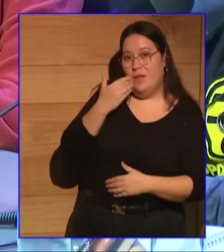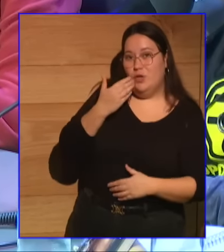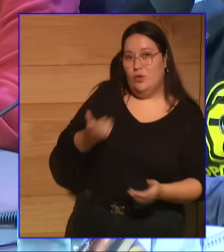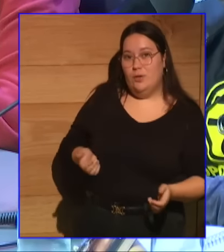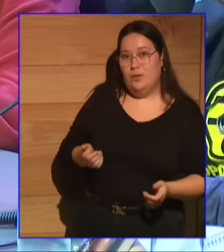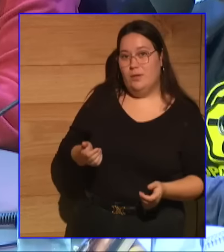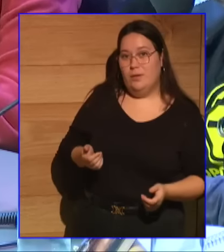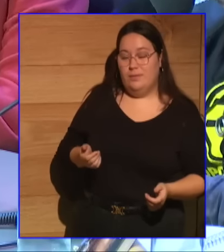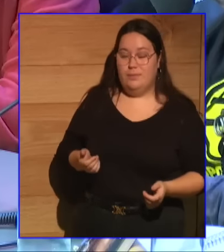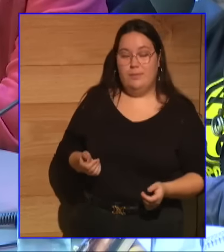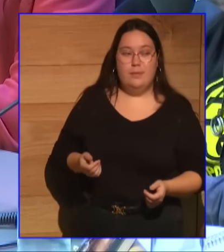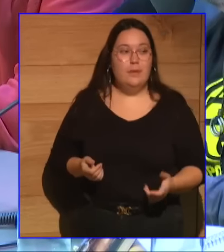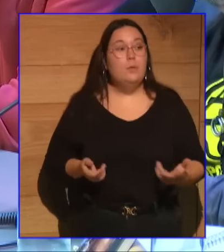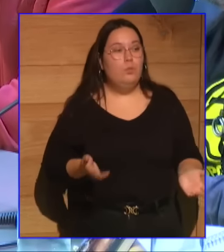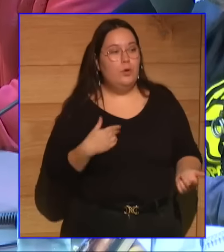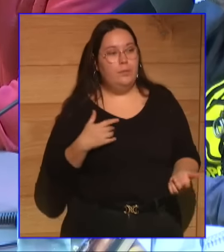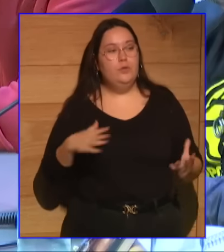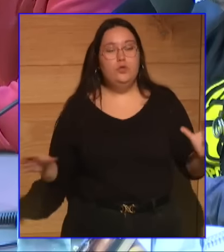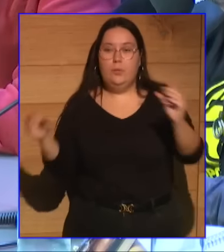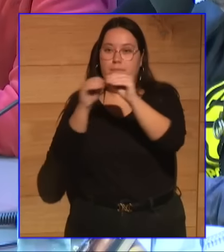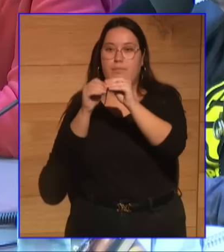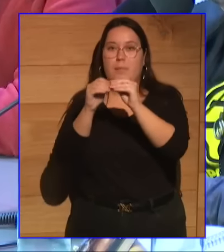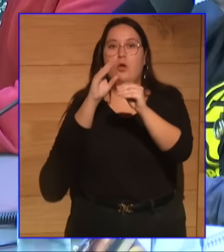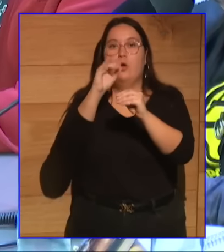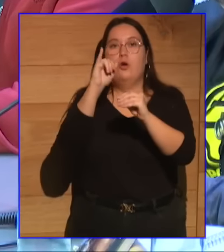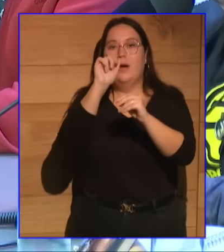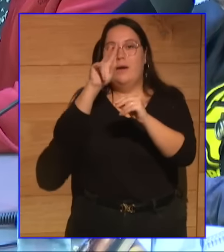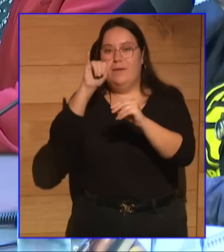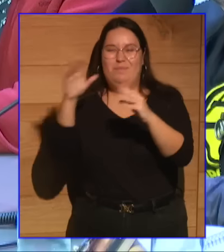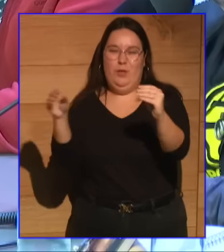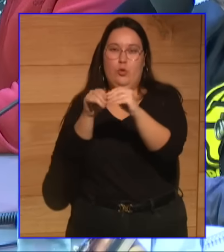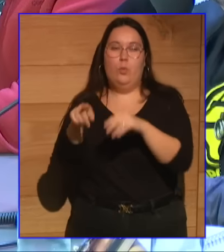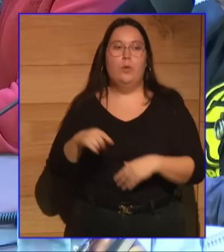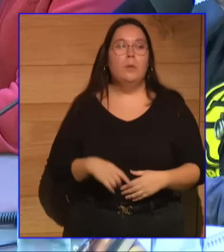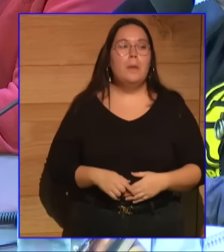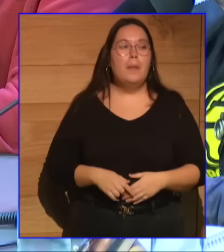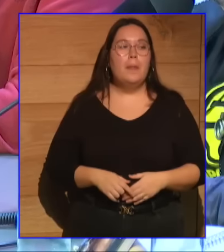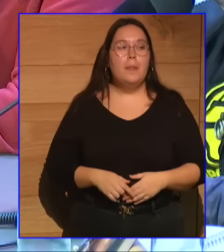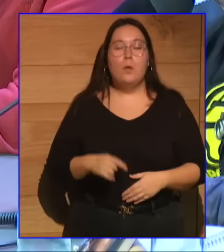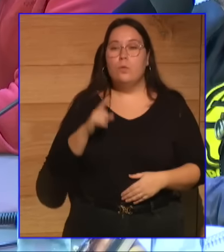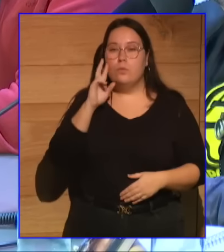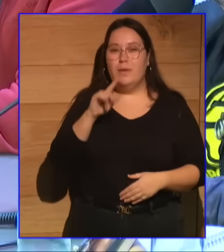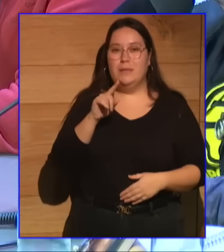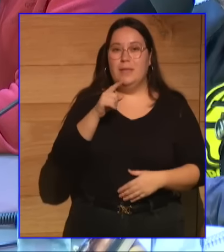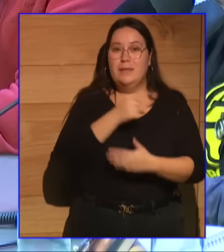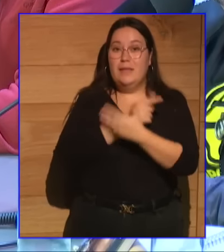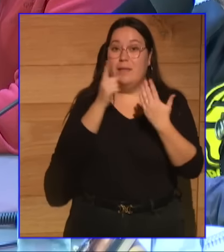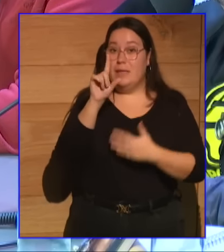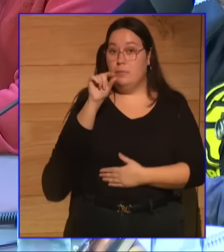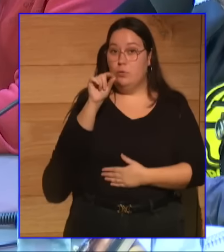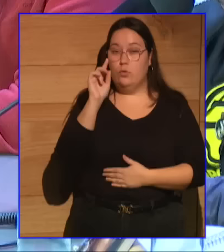feito que hizo de Manolete. Yo estoy con Javi. Yo estoy con Javi en una cosa. Tú ves los 16 minutos que dura